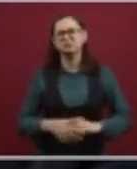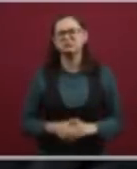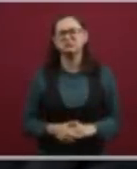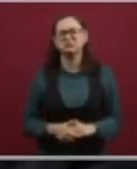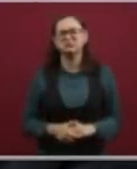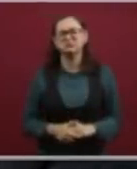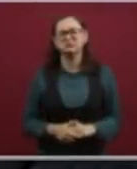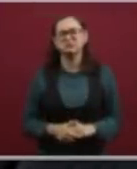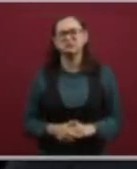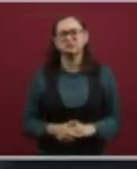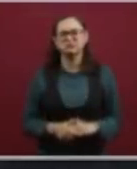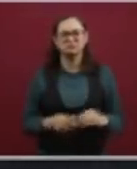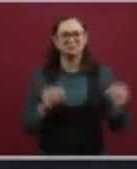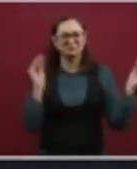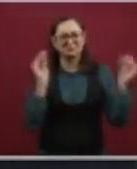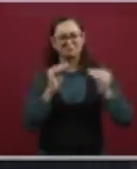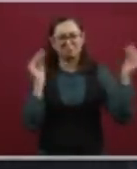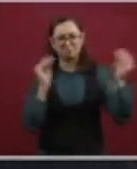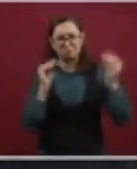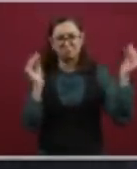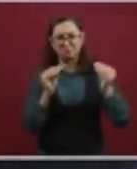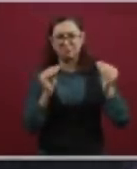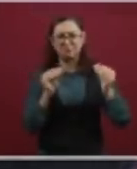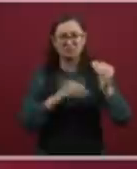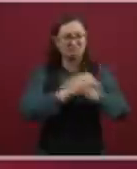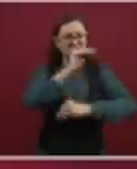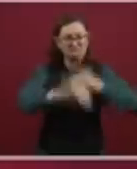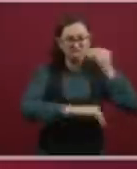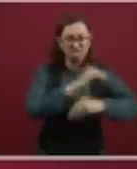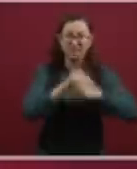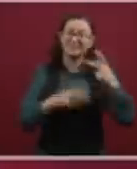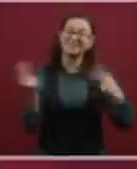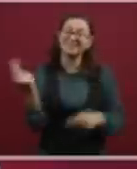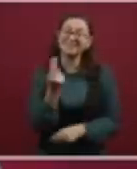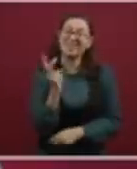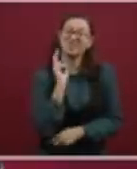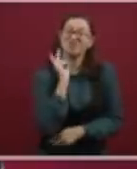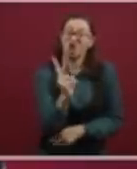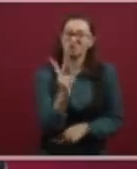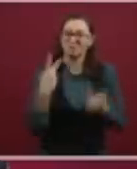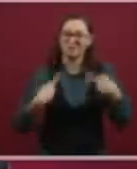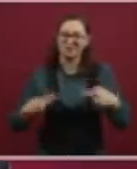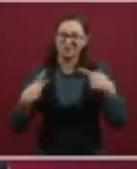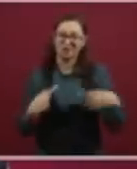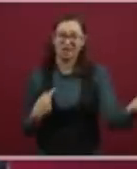para que haya pleitos. Para que haya un pleito se necesitan dos.